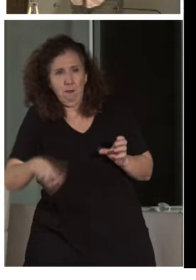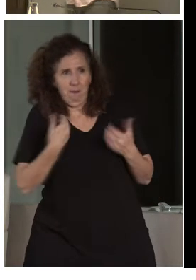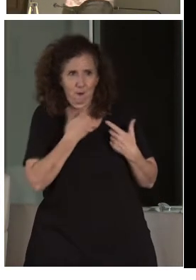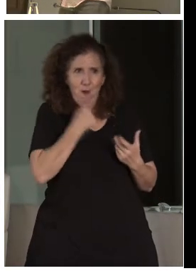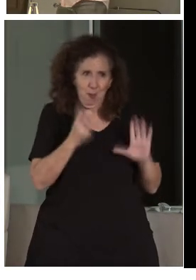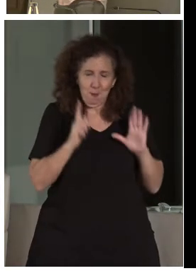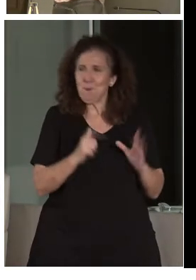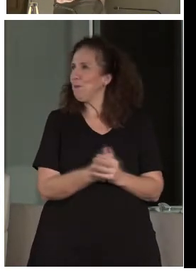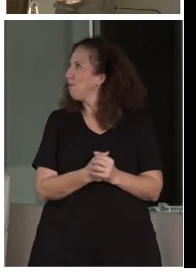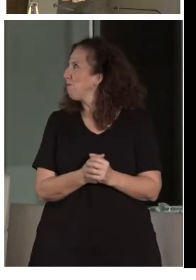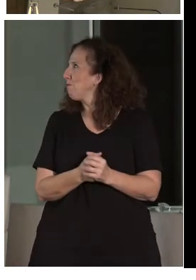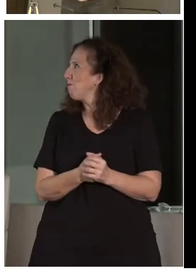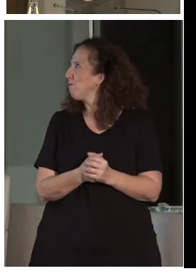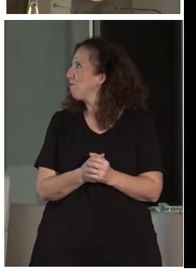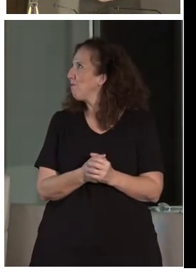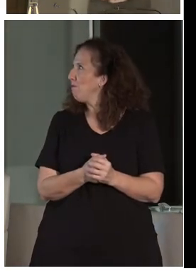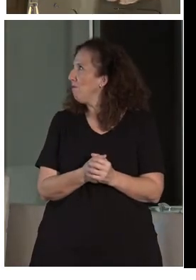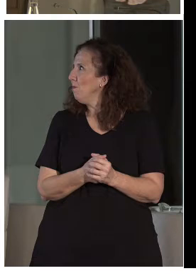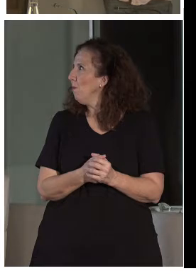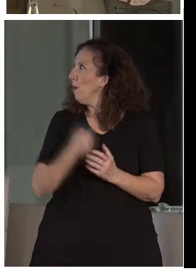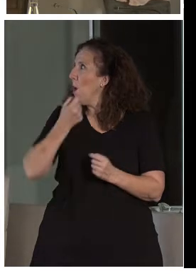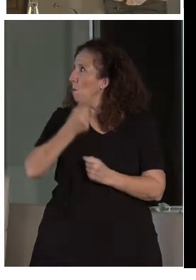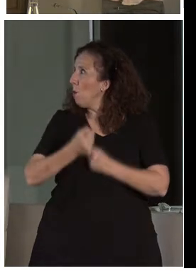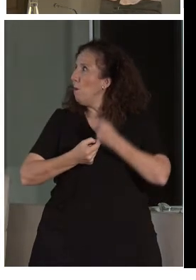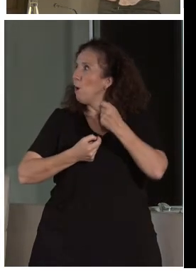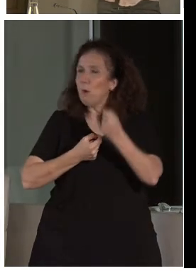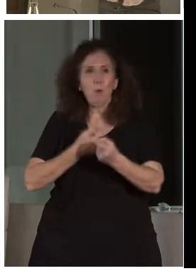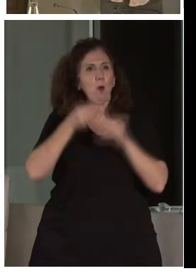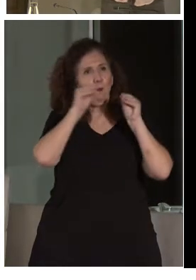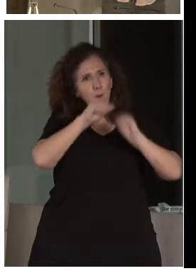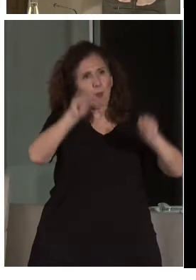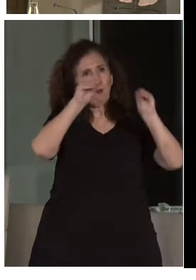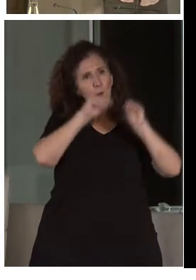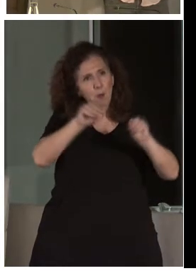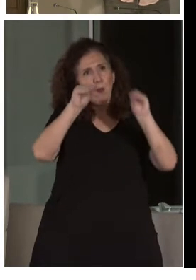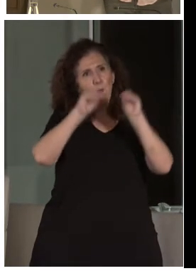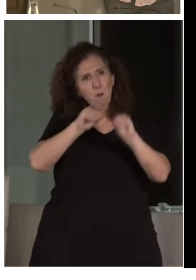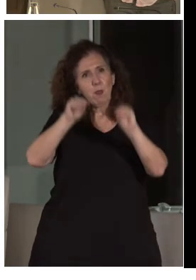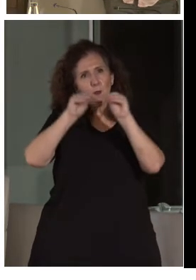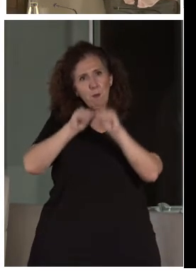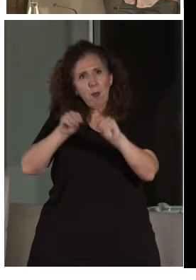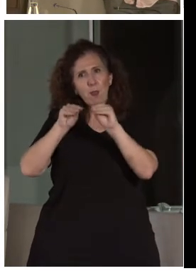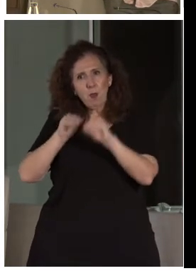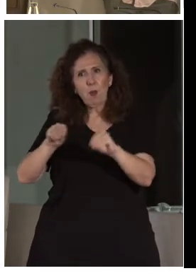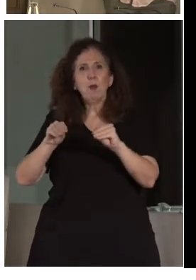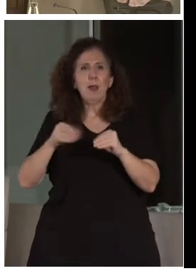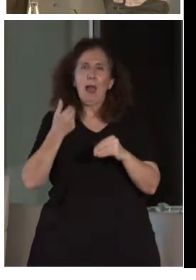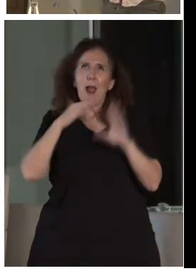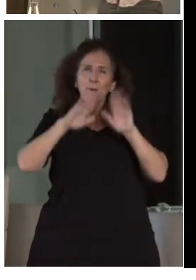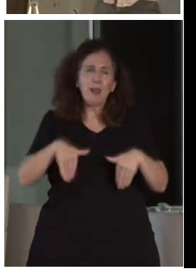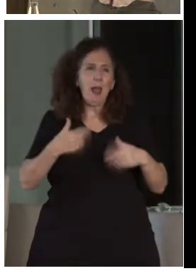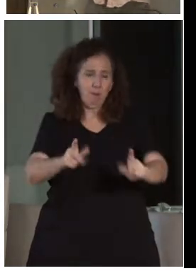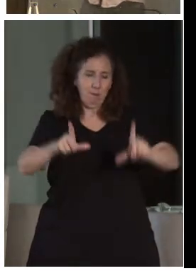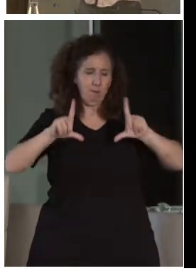matarse. O sea, bueno, pues eso. Poquito a poco vamos formando gente, desde luego con sus respectivos diplomas.